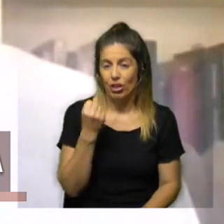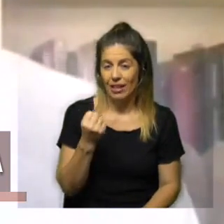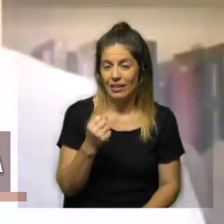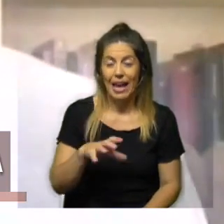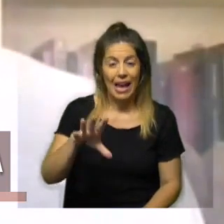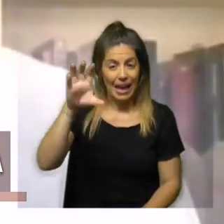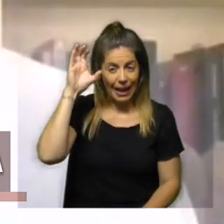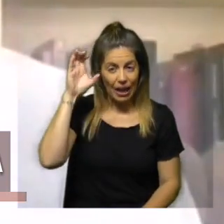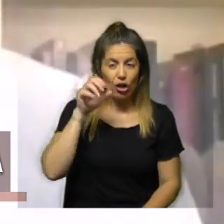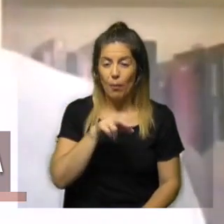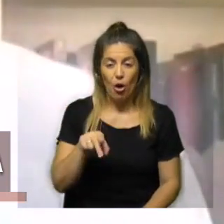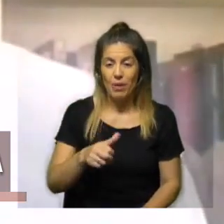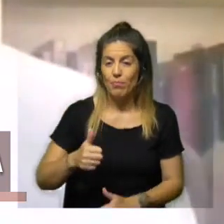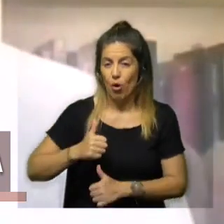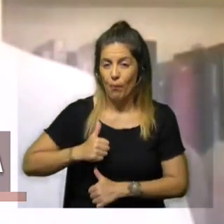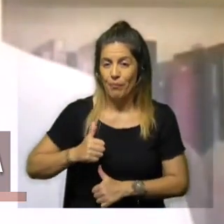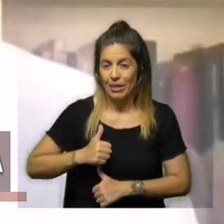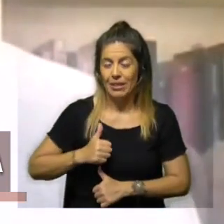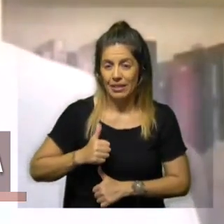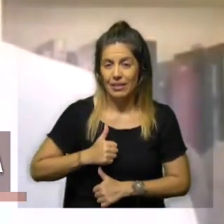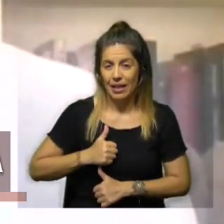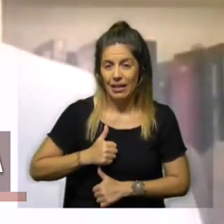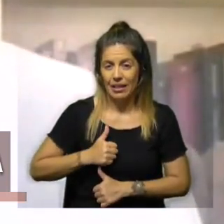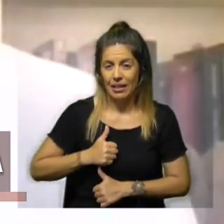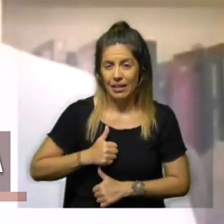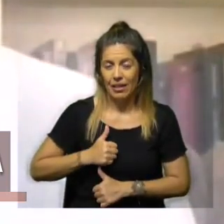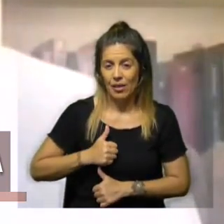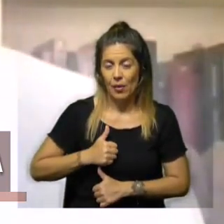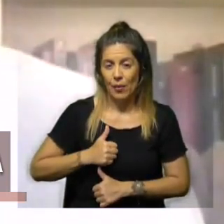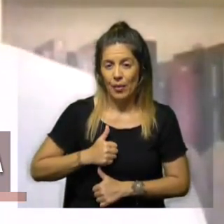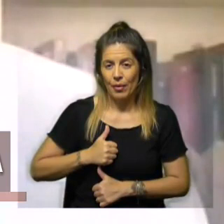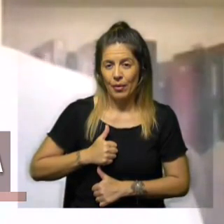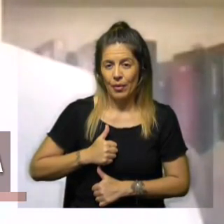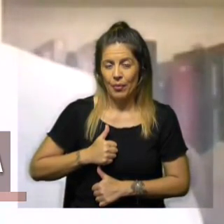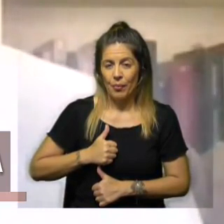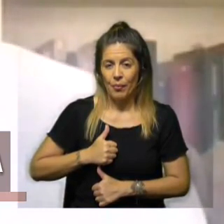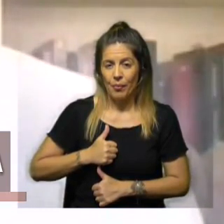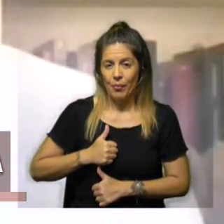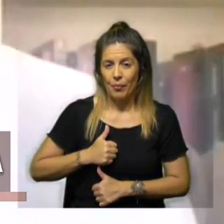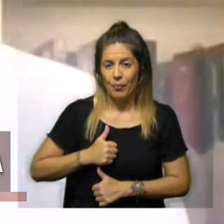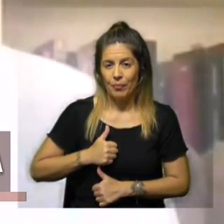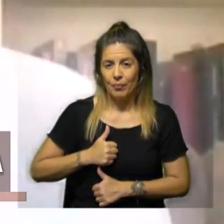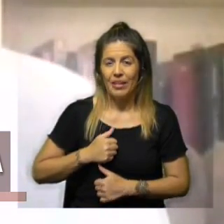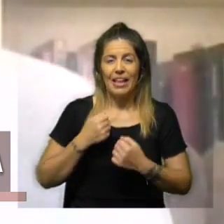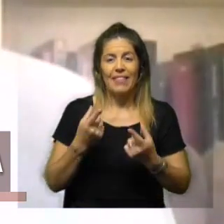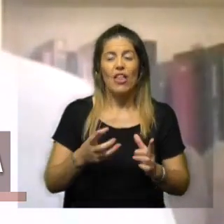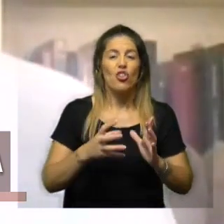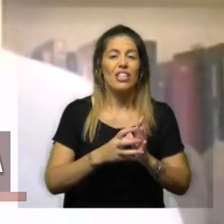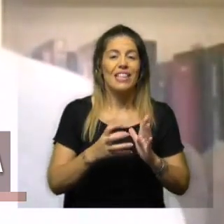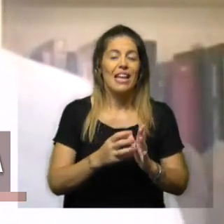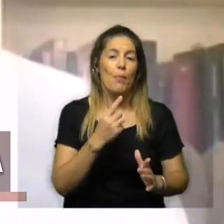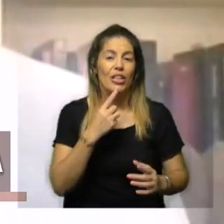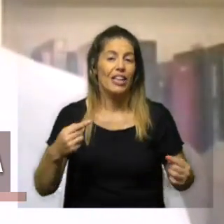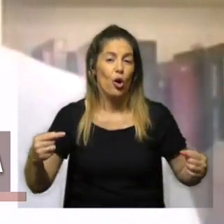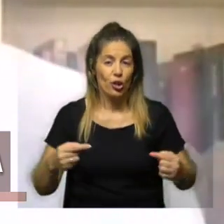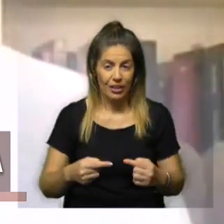Recordemos que estos mismos militares, son militares que vienen discutiendo, que han generado señales políticas un poco contradictorias,